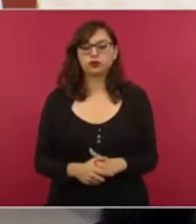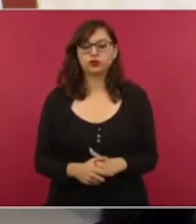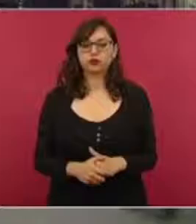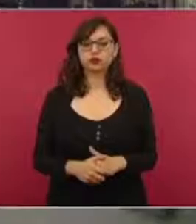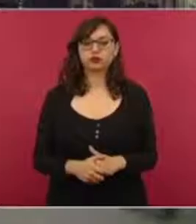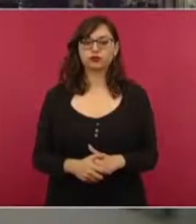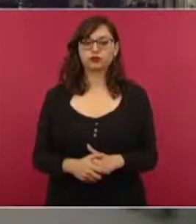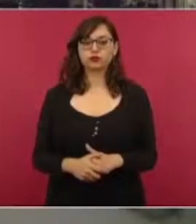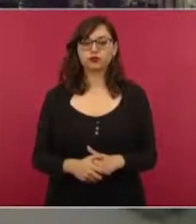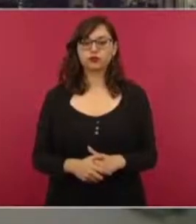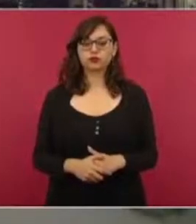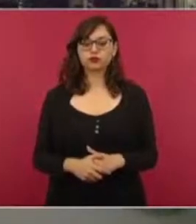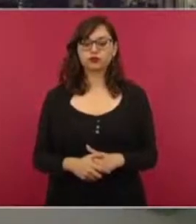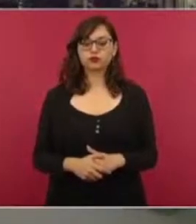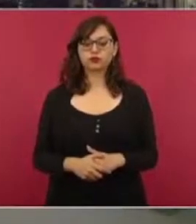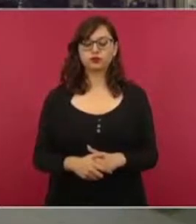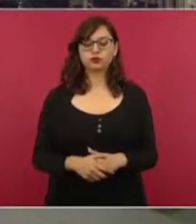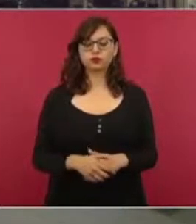A ver.